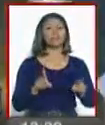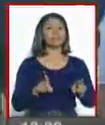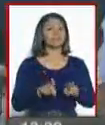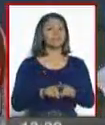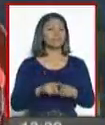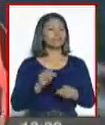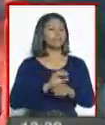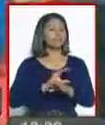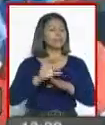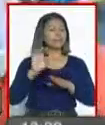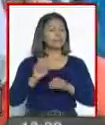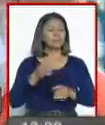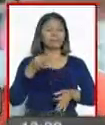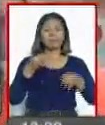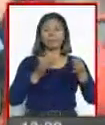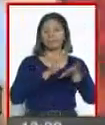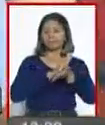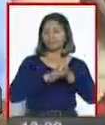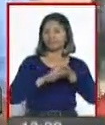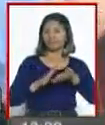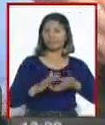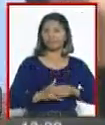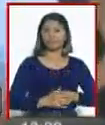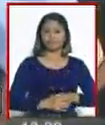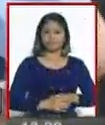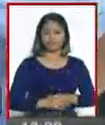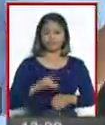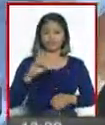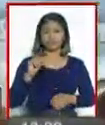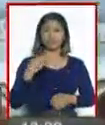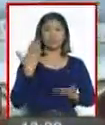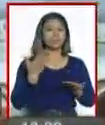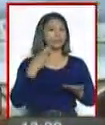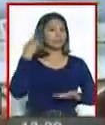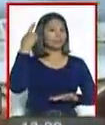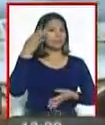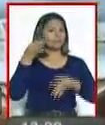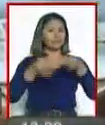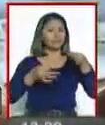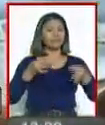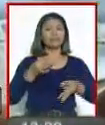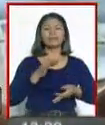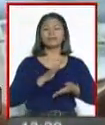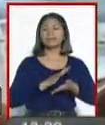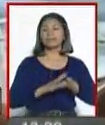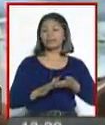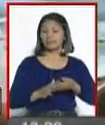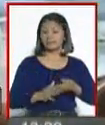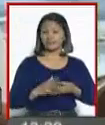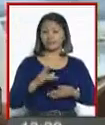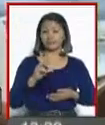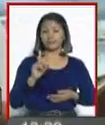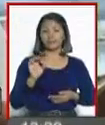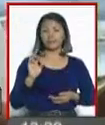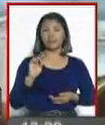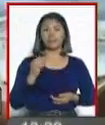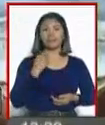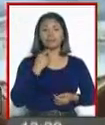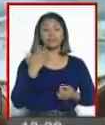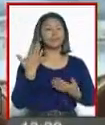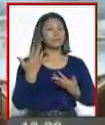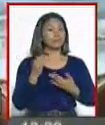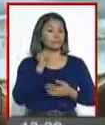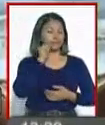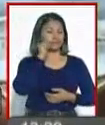la plena justicia en estos casos no tiene razón de ser el juicio que se le está haciendo al Señor Doria Medina por lo tanto Esperemos que